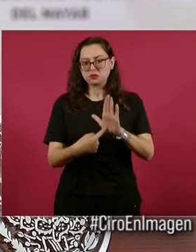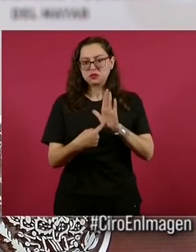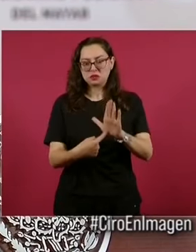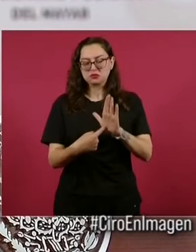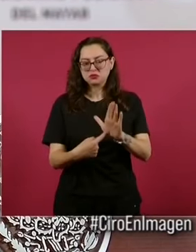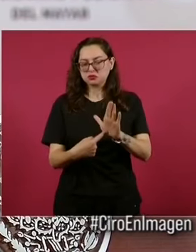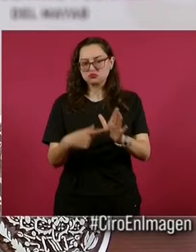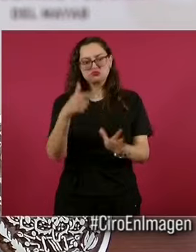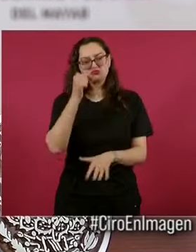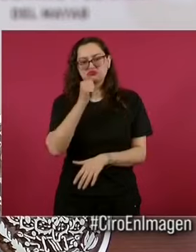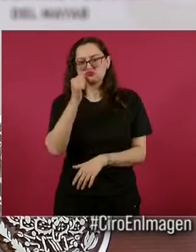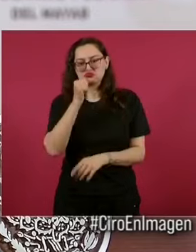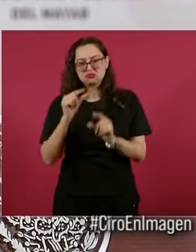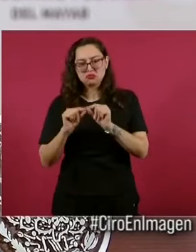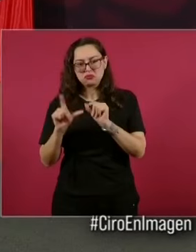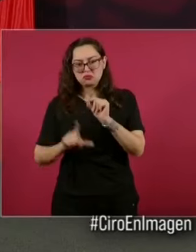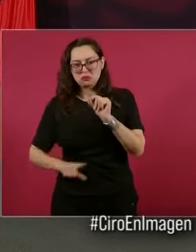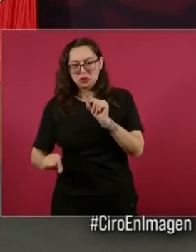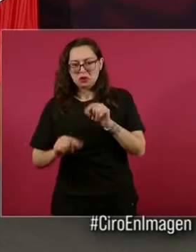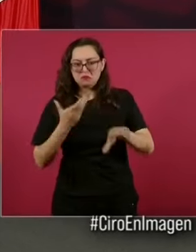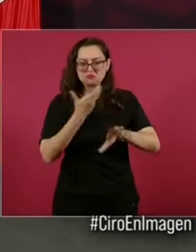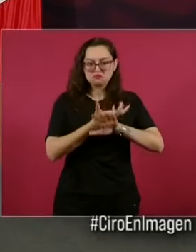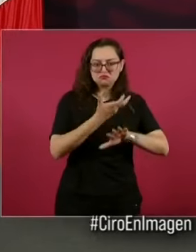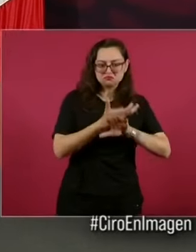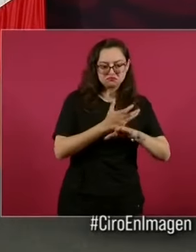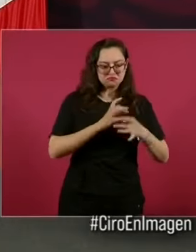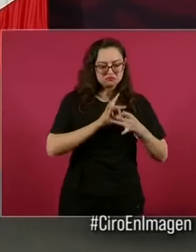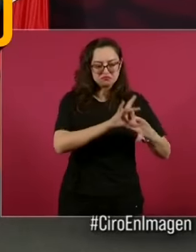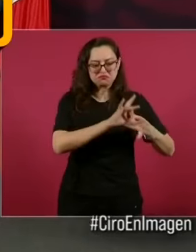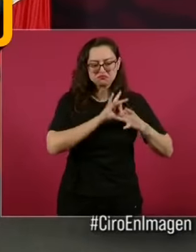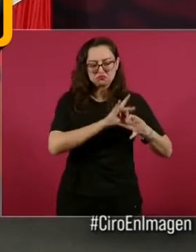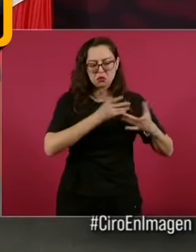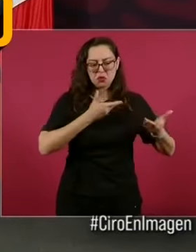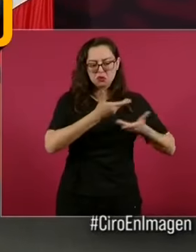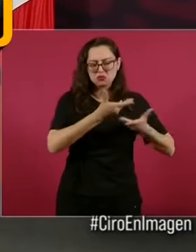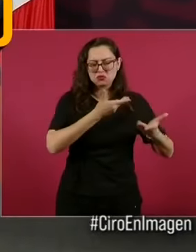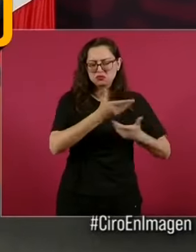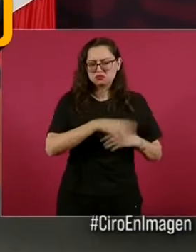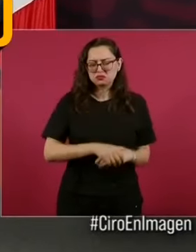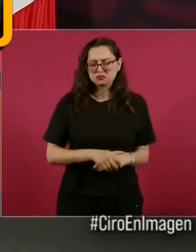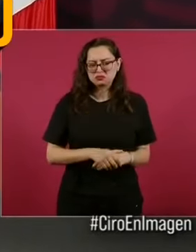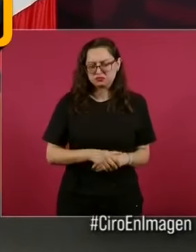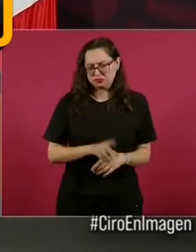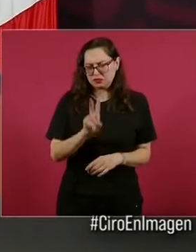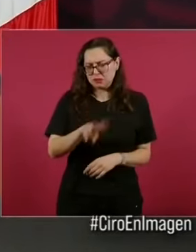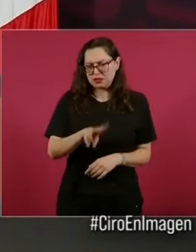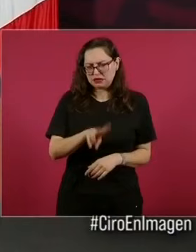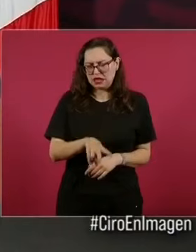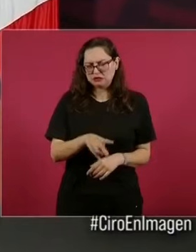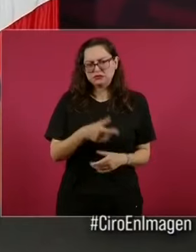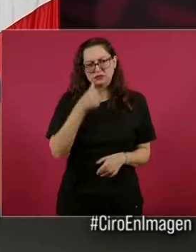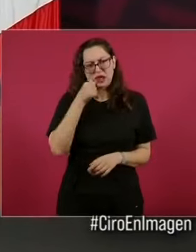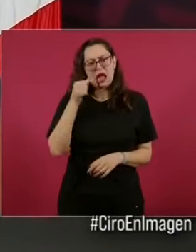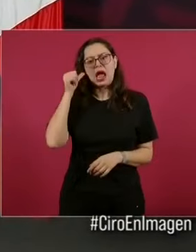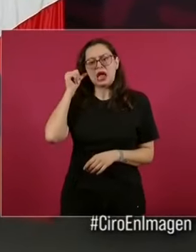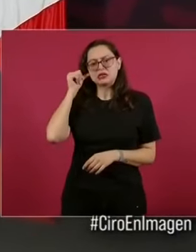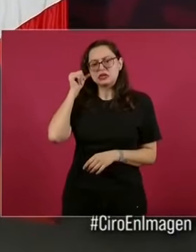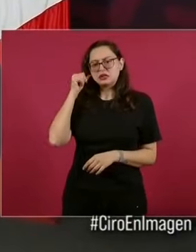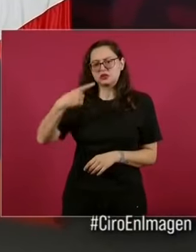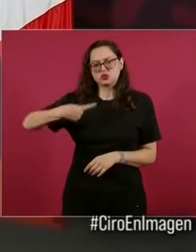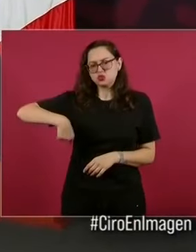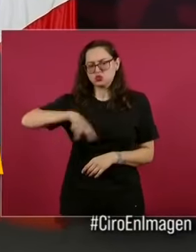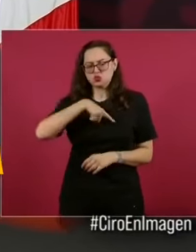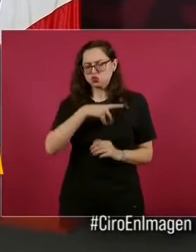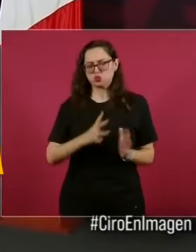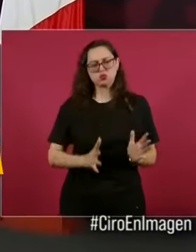en este caso específico no haya participado ni la Secretaría de la Defensa